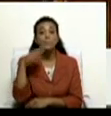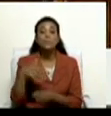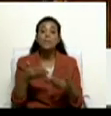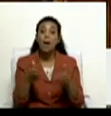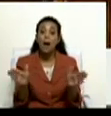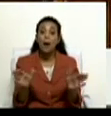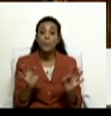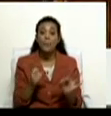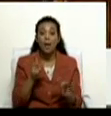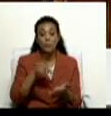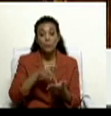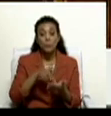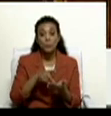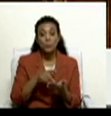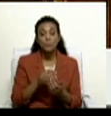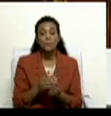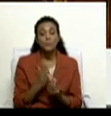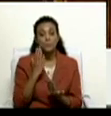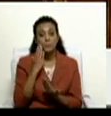la